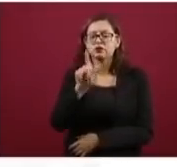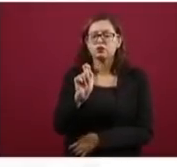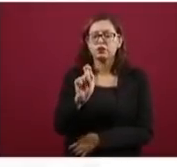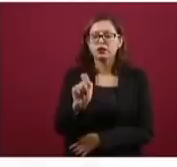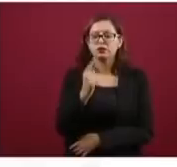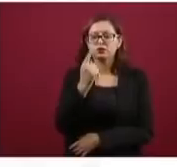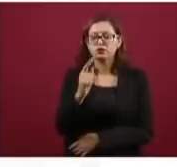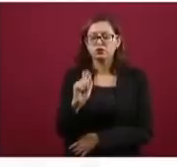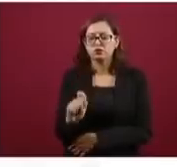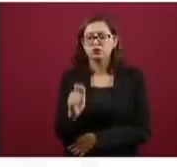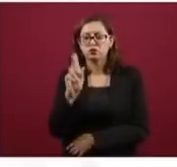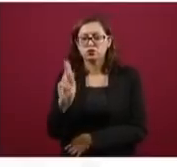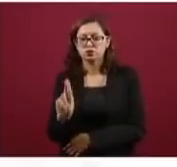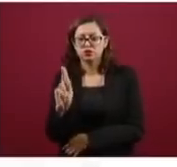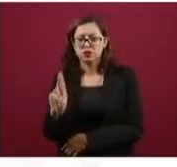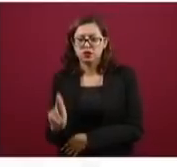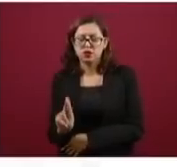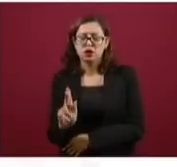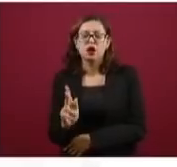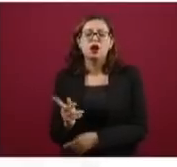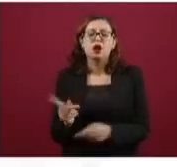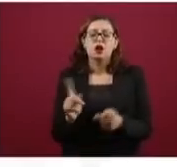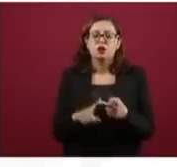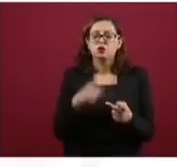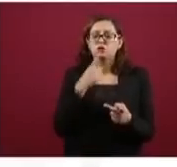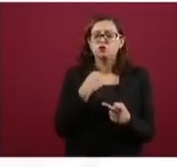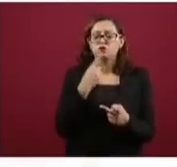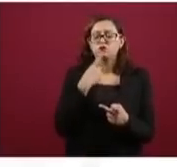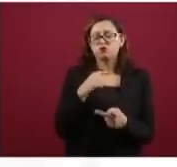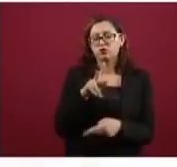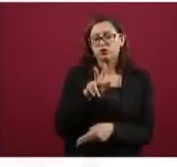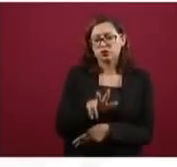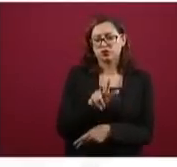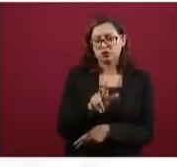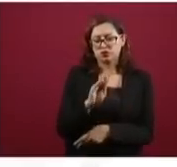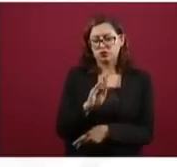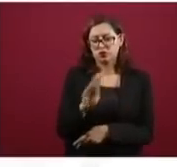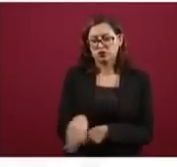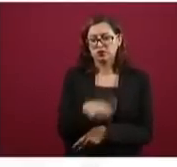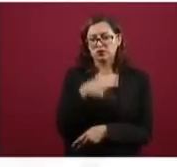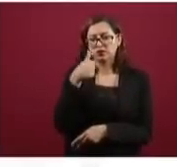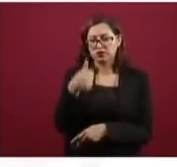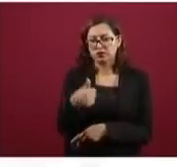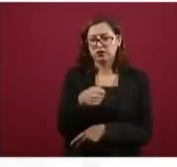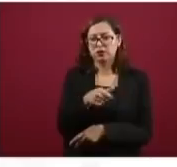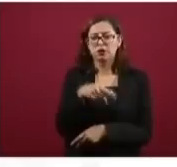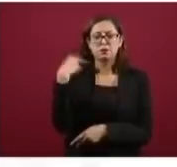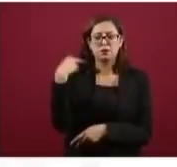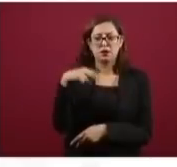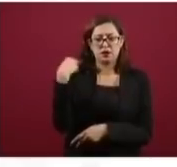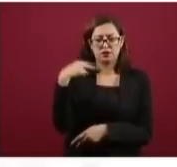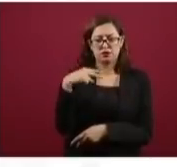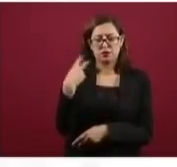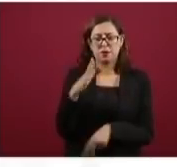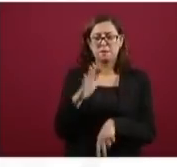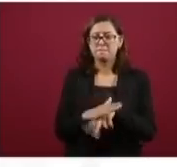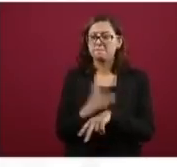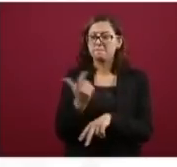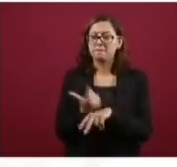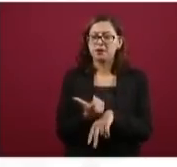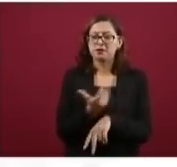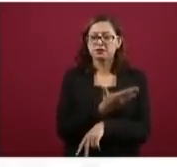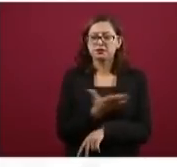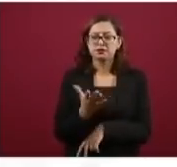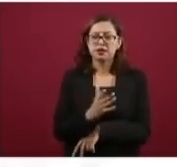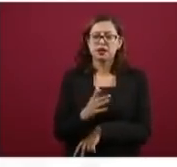pesos con 80 centavos por litro en premium la más económica 1896 en agua dulce veracruz y la más